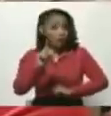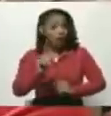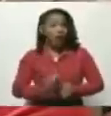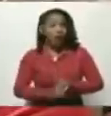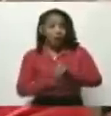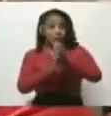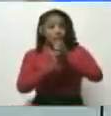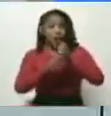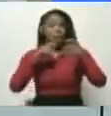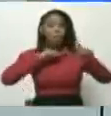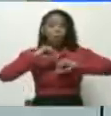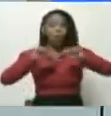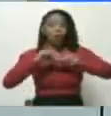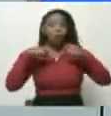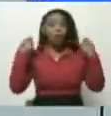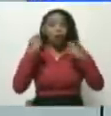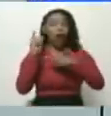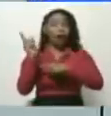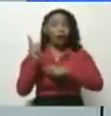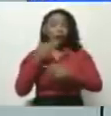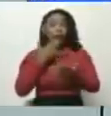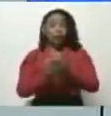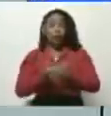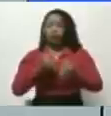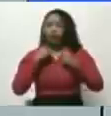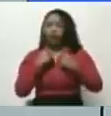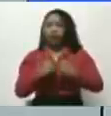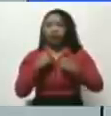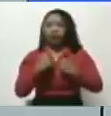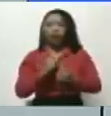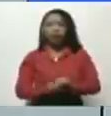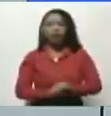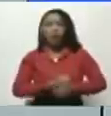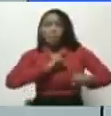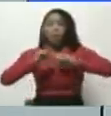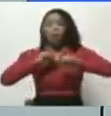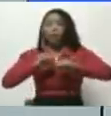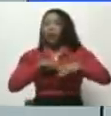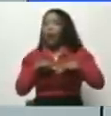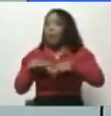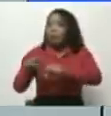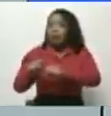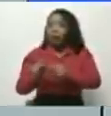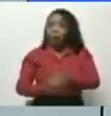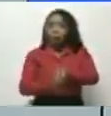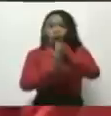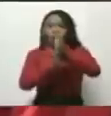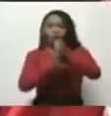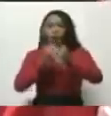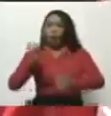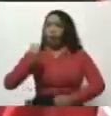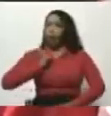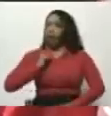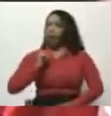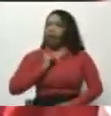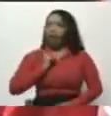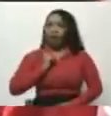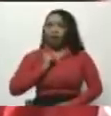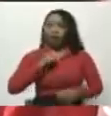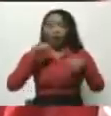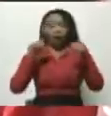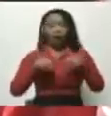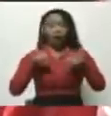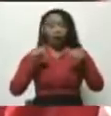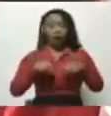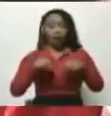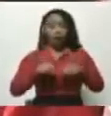movimiento popular es sumamente exigente. Un movimiento capitalista lo dirige cualquiera. Vale, aquí